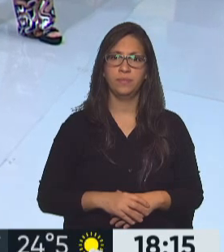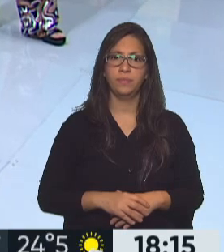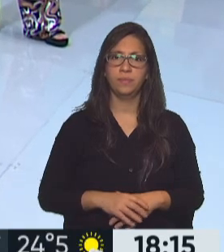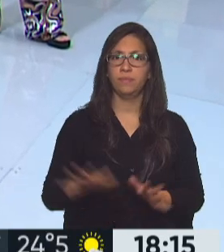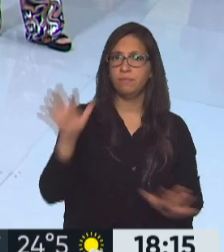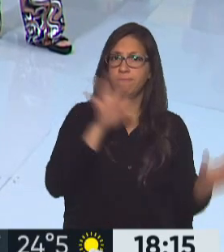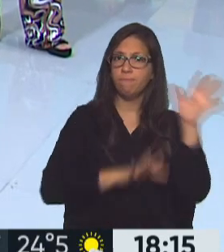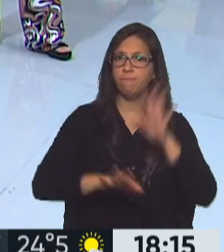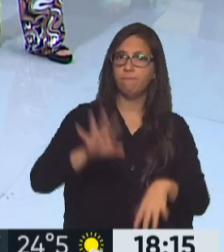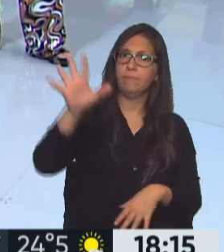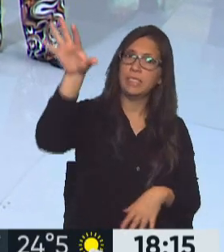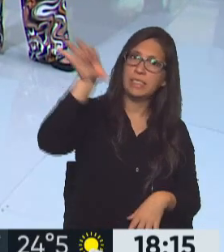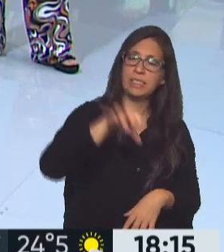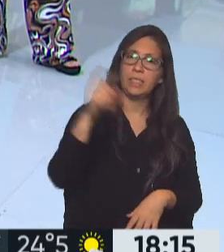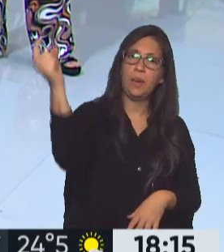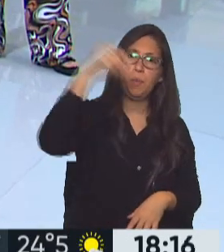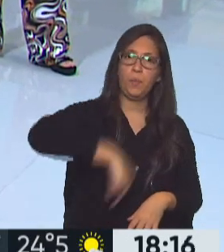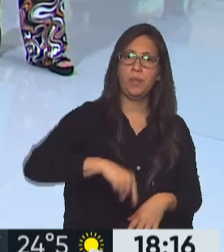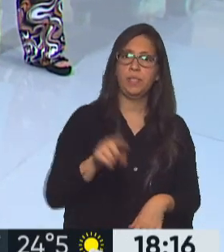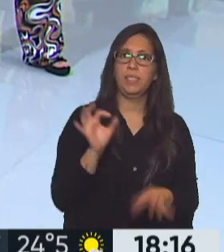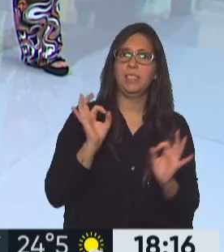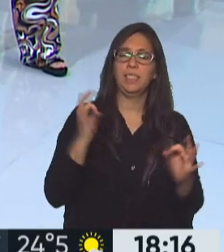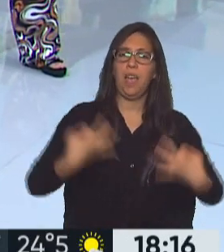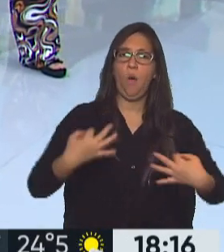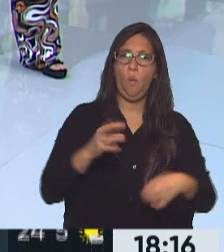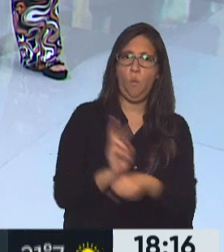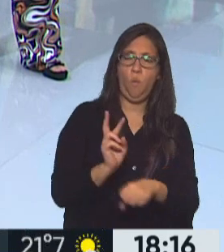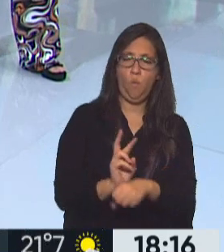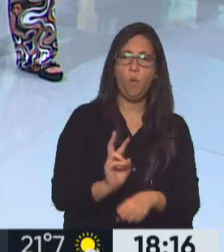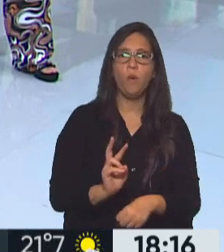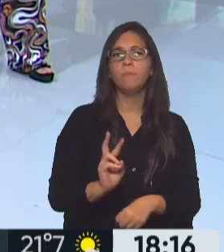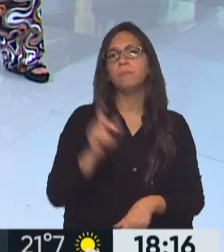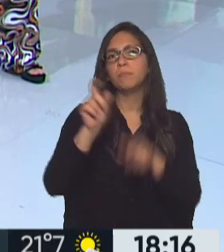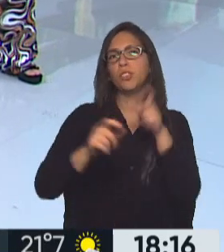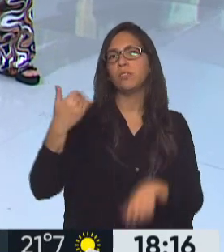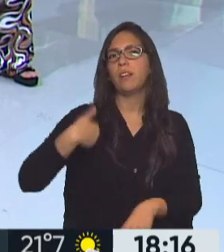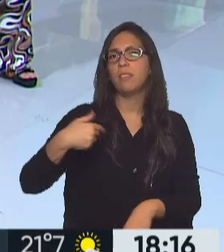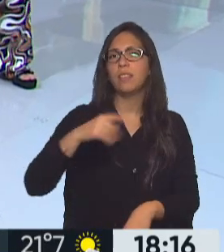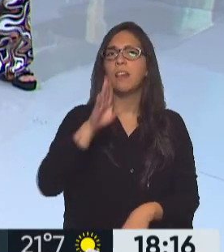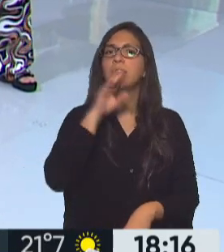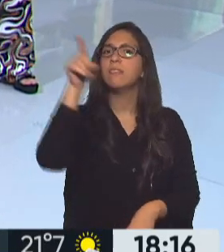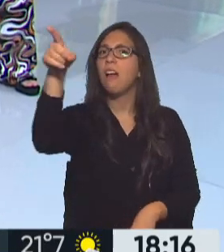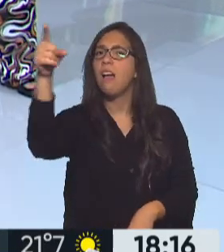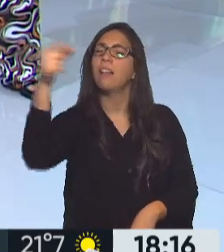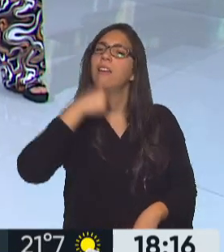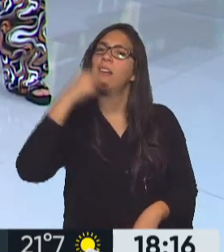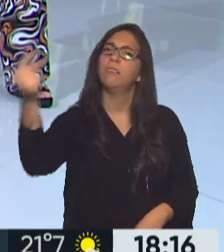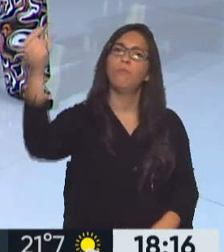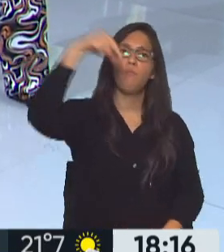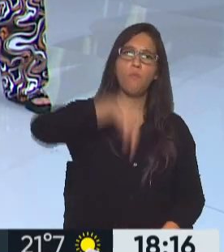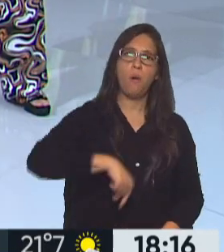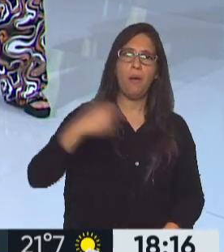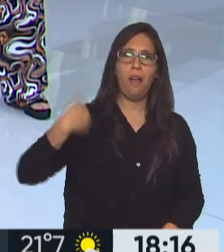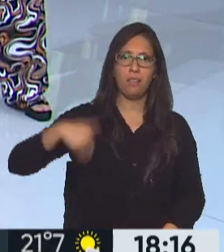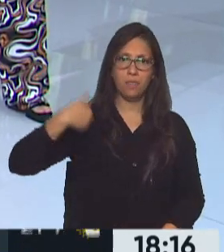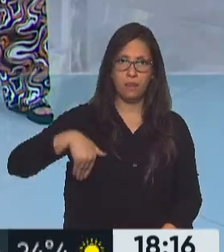Operativo Regreso Seguro, porque hablamos de los argentinos y las argentinas que están en Israel y que quieren volver al país.